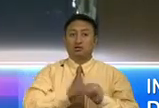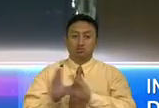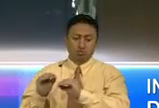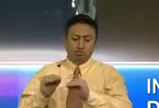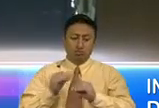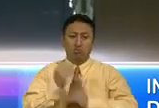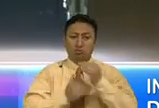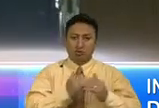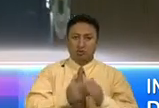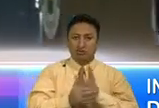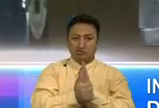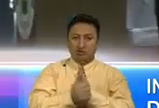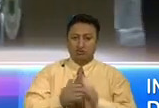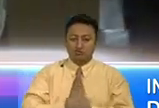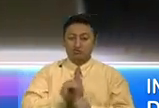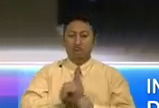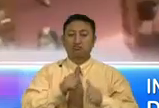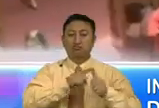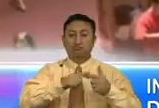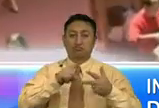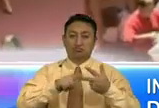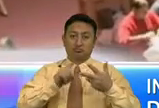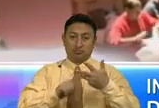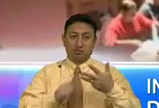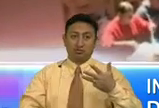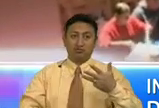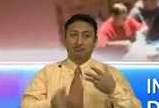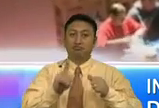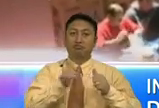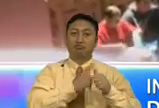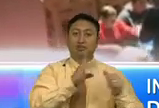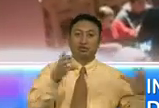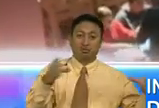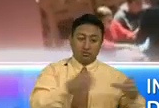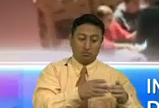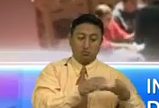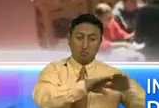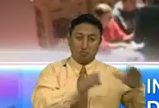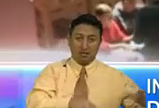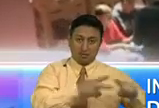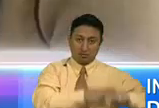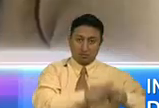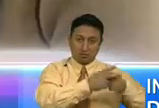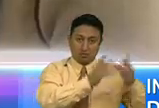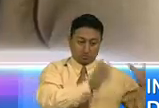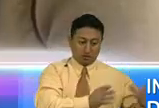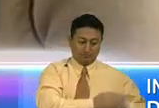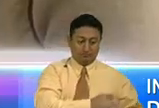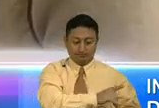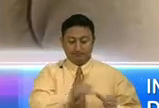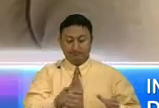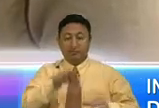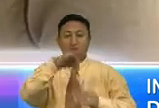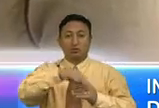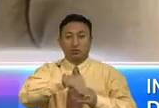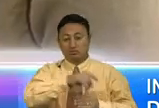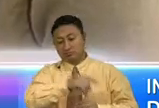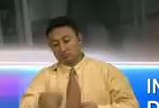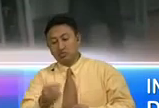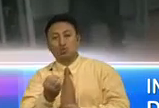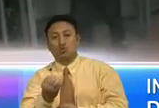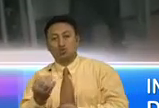proceso, que tiene 4 fases. Conformación e instalación de la mesa de votación, fase de votación, escrutinio